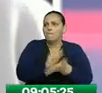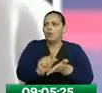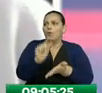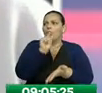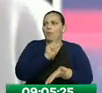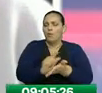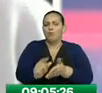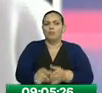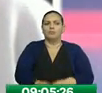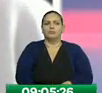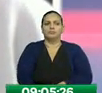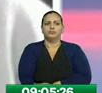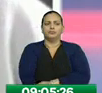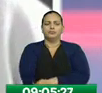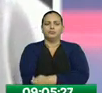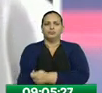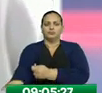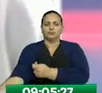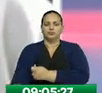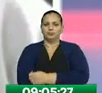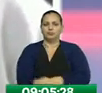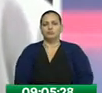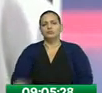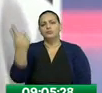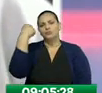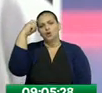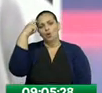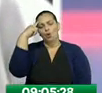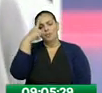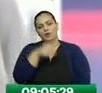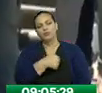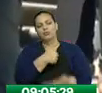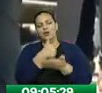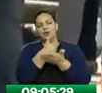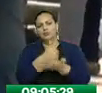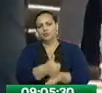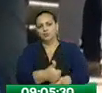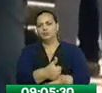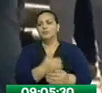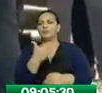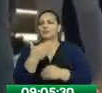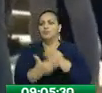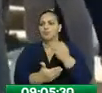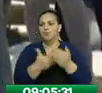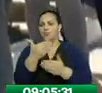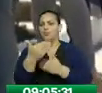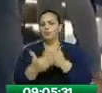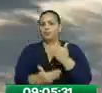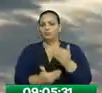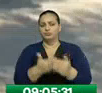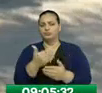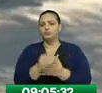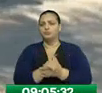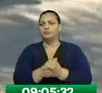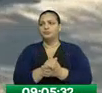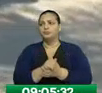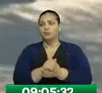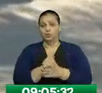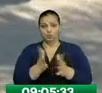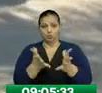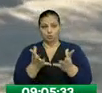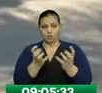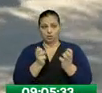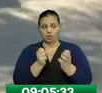gobierno puede hacer algo en el proceso de reactivación. Todos los usuarios podrán acogerse a esta medida a través de